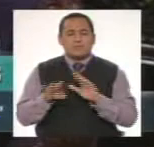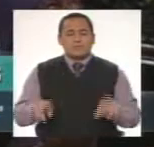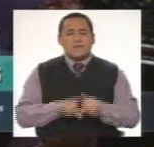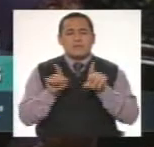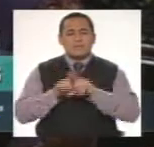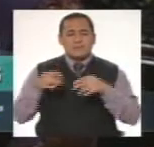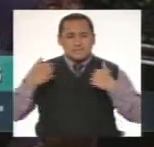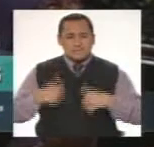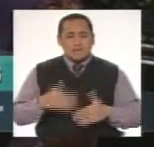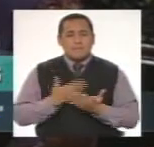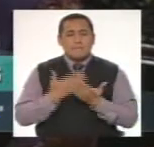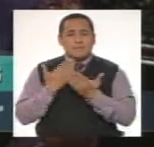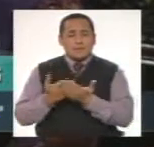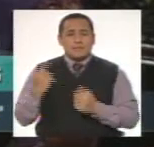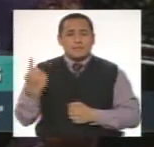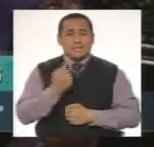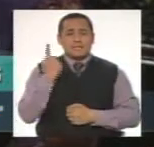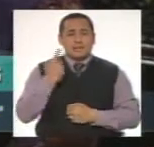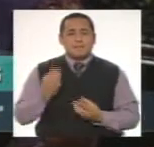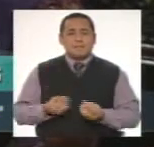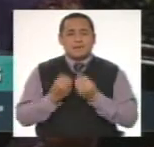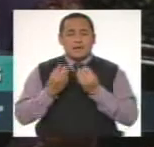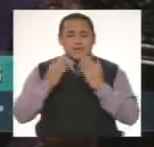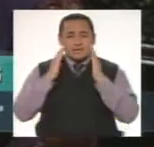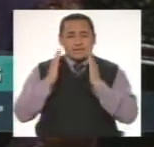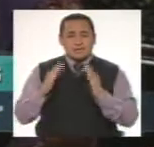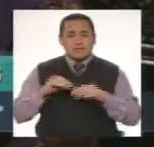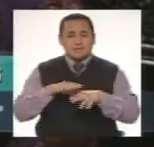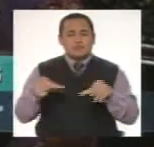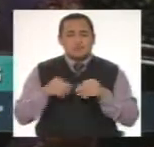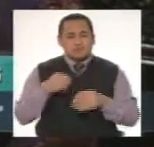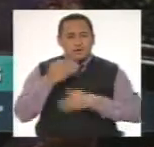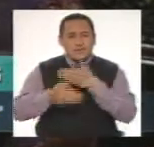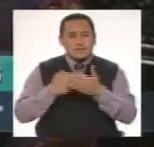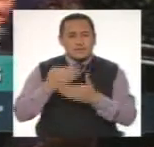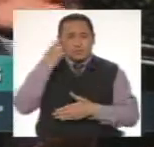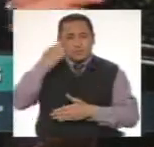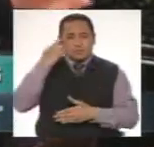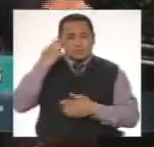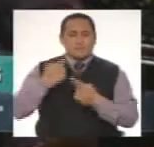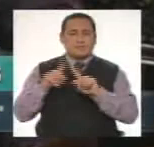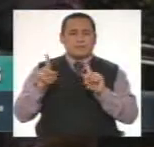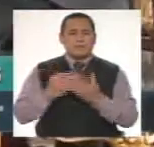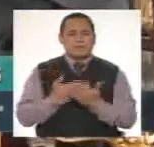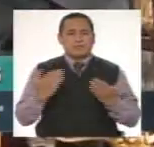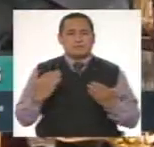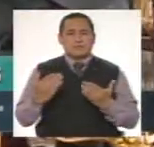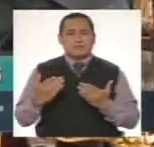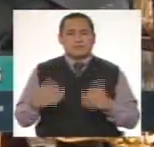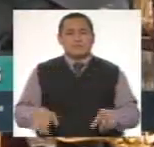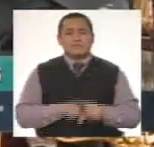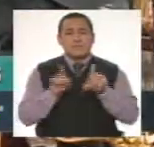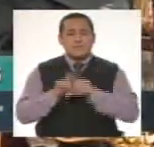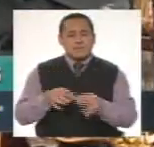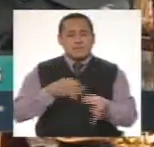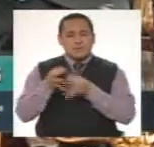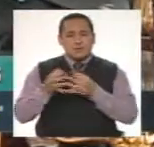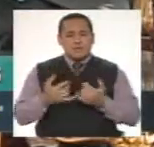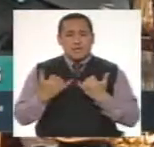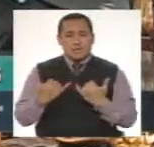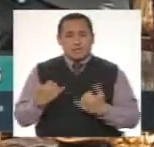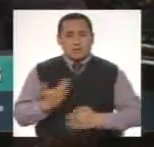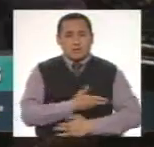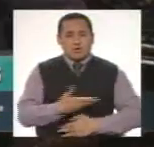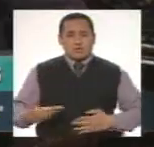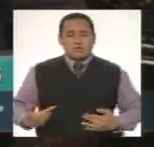ya argumentos para tratar de hacer su campaña política. Hay que diferenciar esas cosas también, ¿no? También resaltó que el actual gobierno